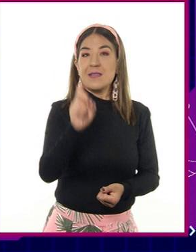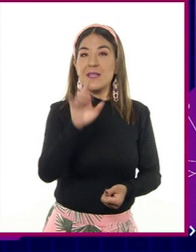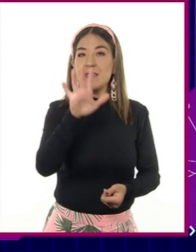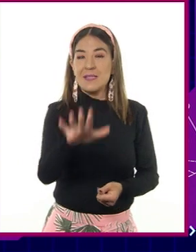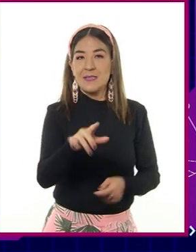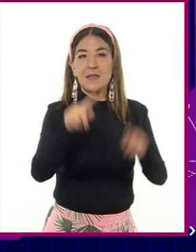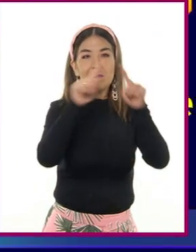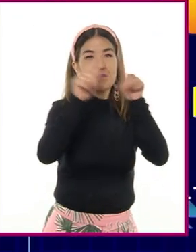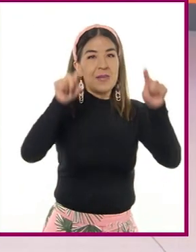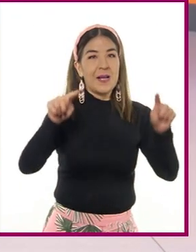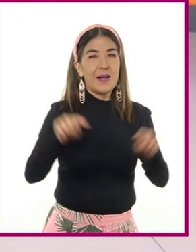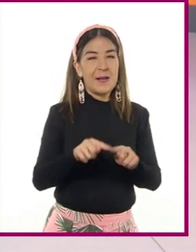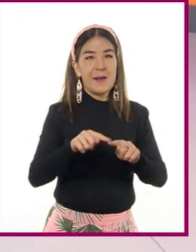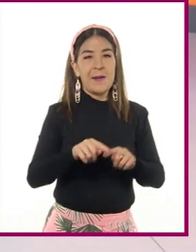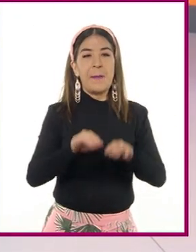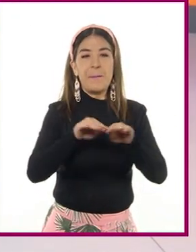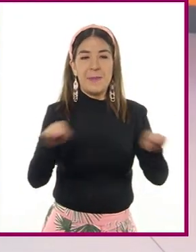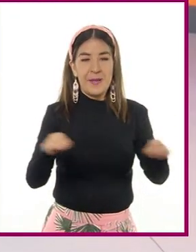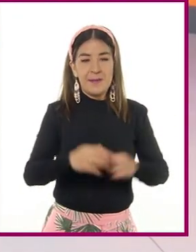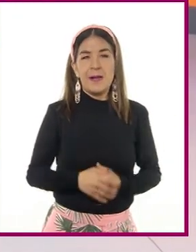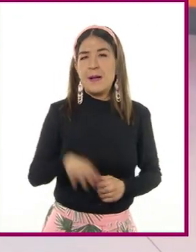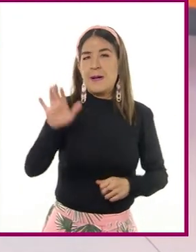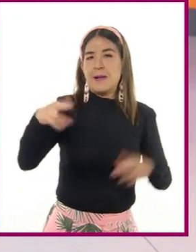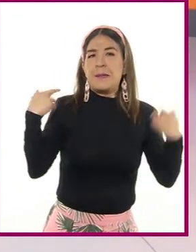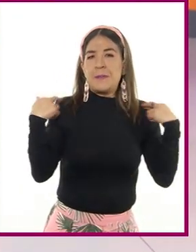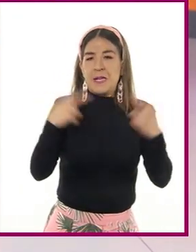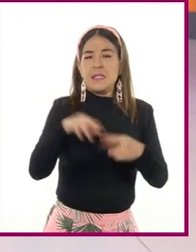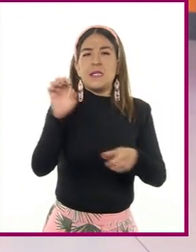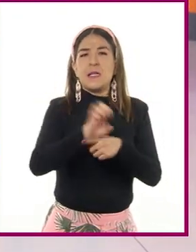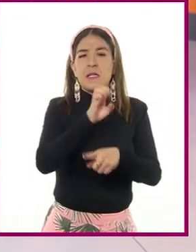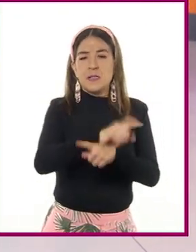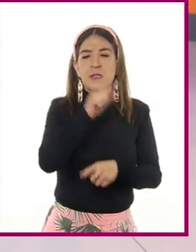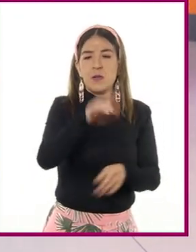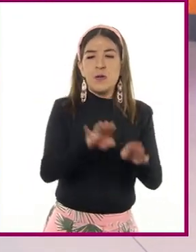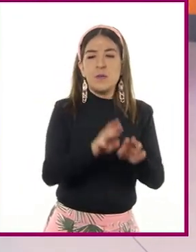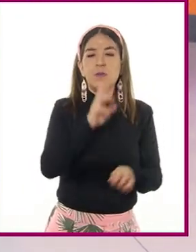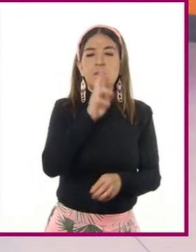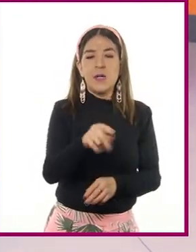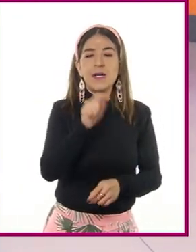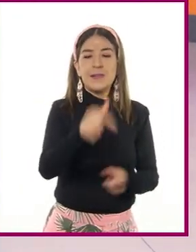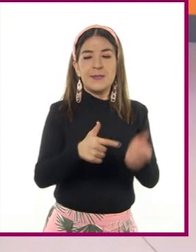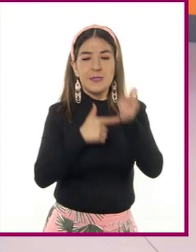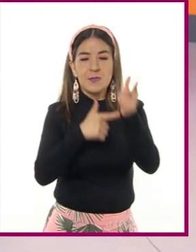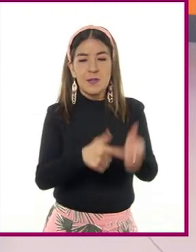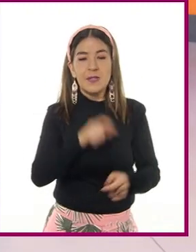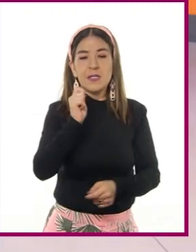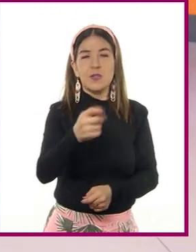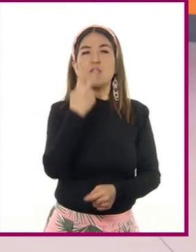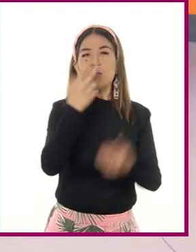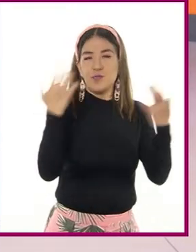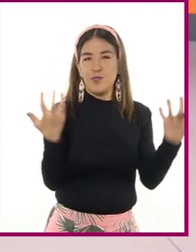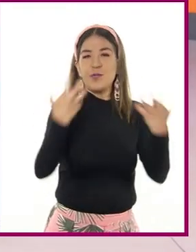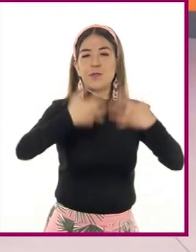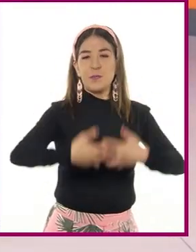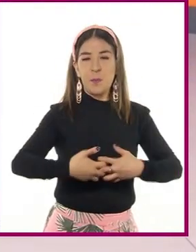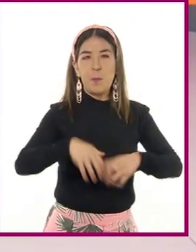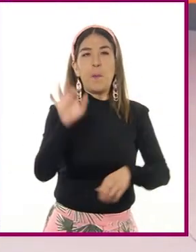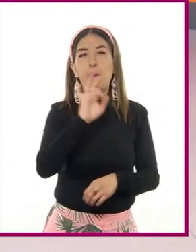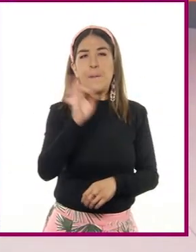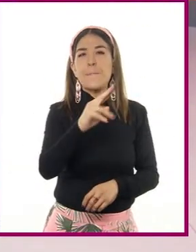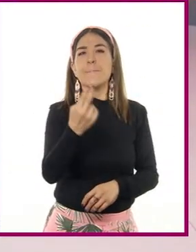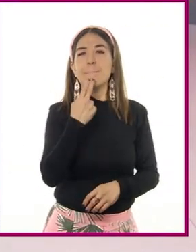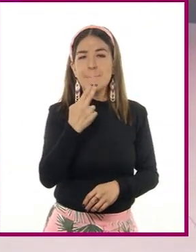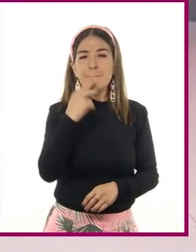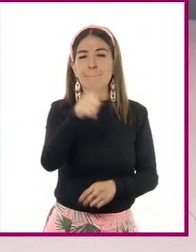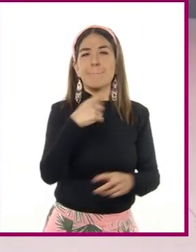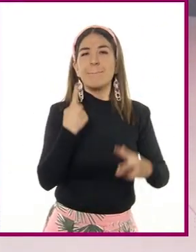35 unidades de perímetro. Maestra, entonces la expresión de una sucesión tiene dos funciones. Si la uso como una